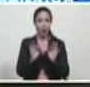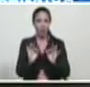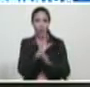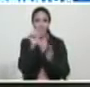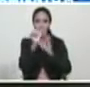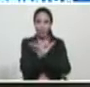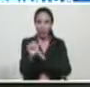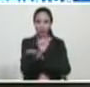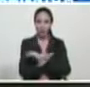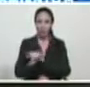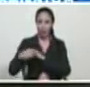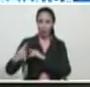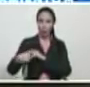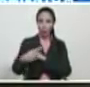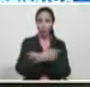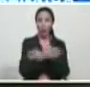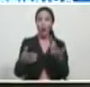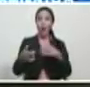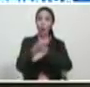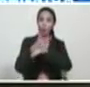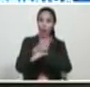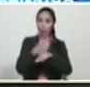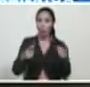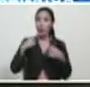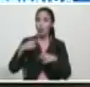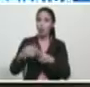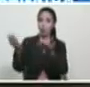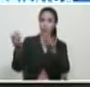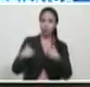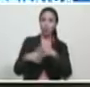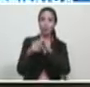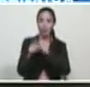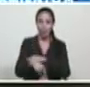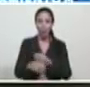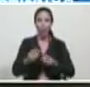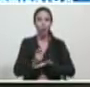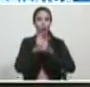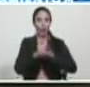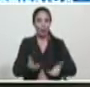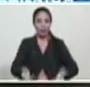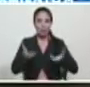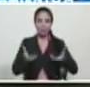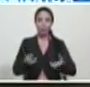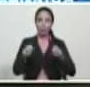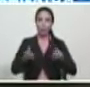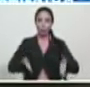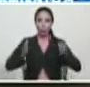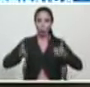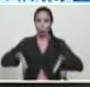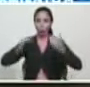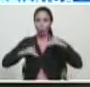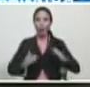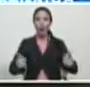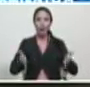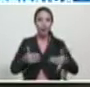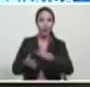semana el gobierno ruso anuncia la llegada de varias toneladas de medicinas y principios activos a